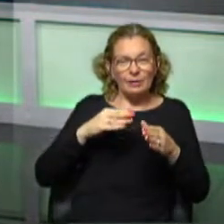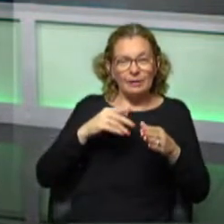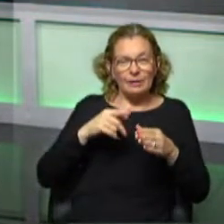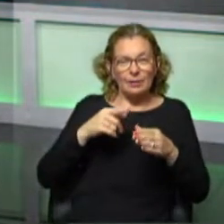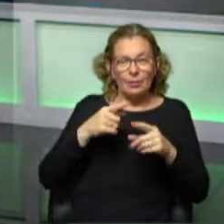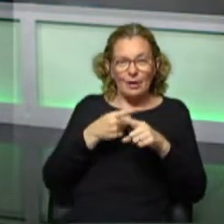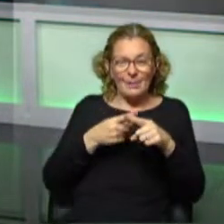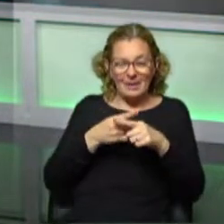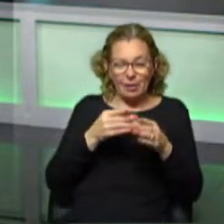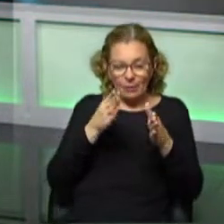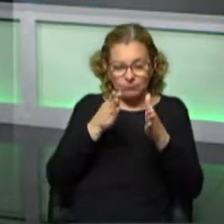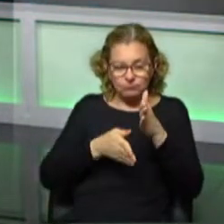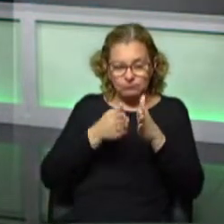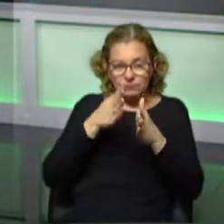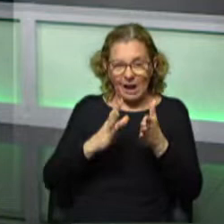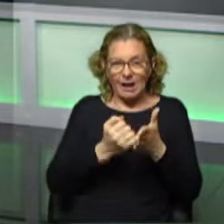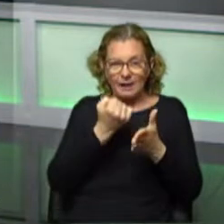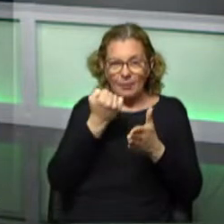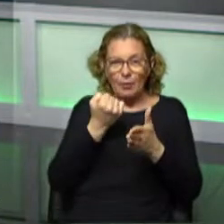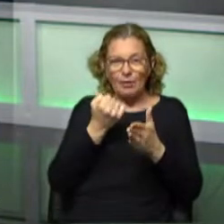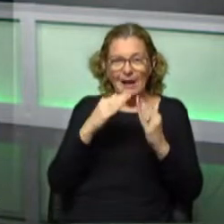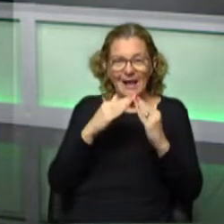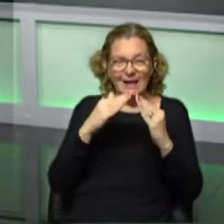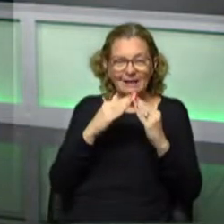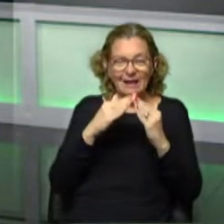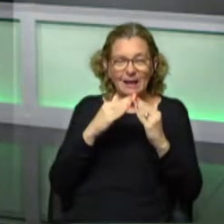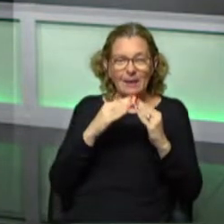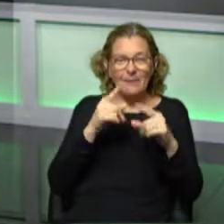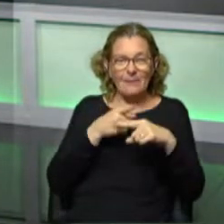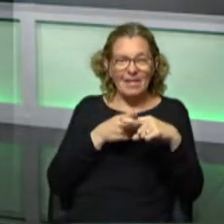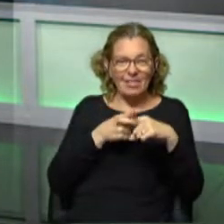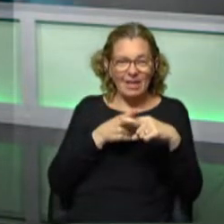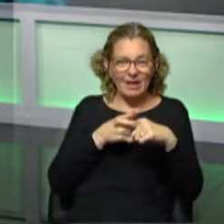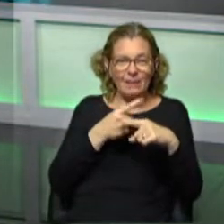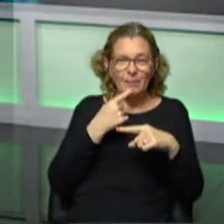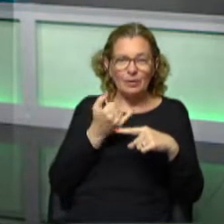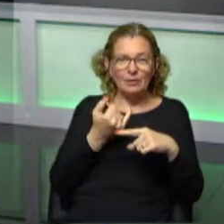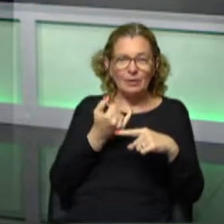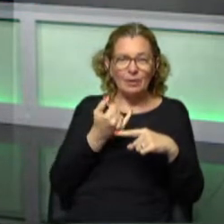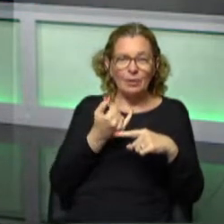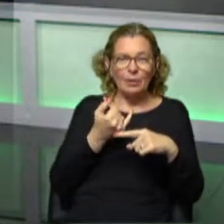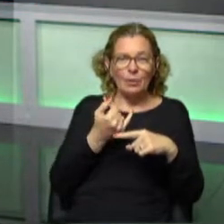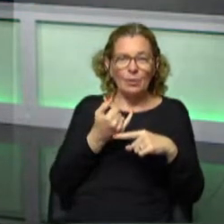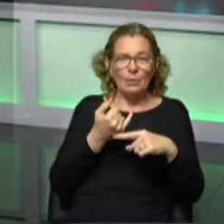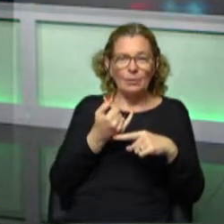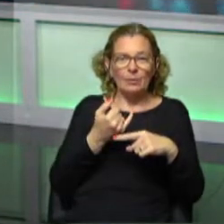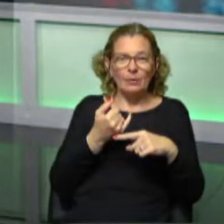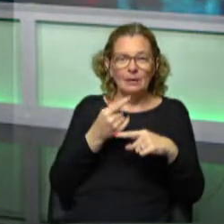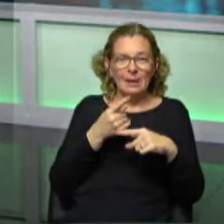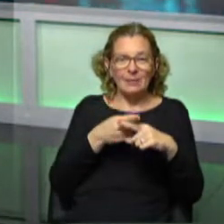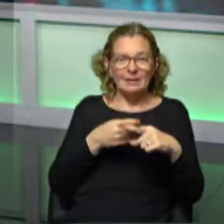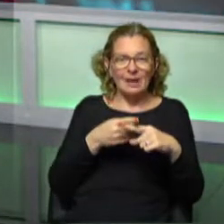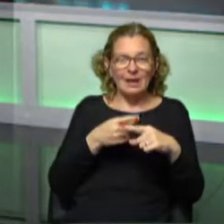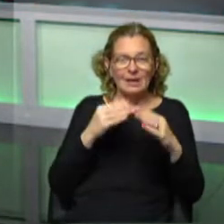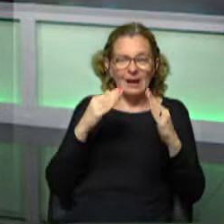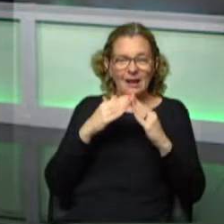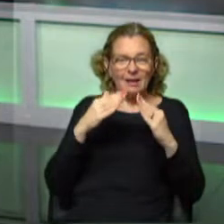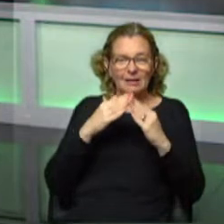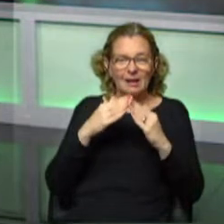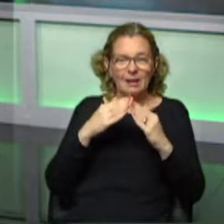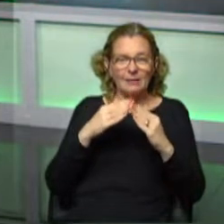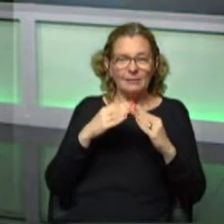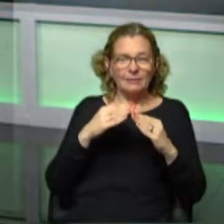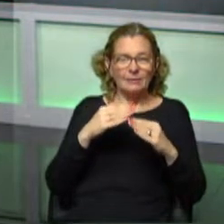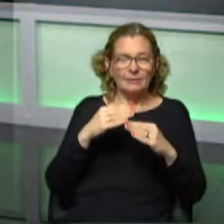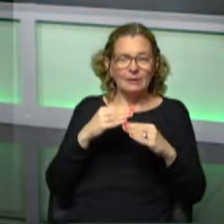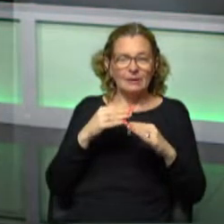quedamos con el del medio bueno el del medio que lo que sería la mediana justamente percibe si la mitad de los hogares percibe